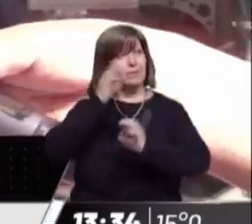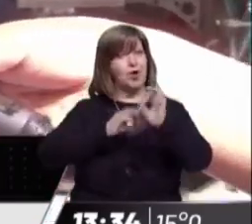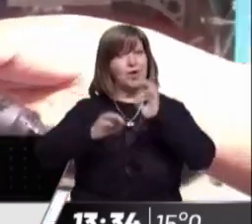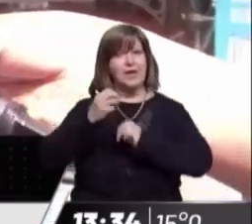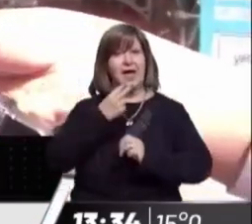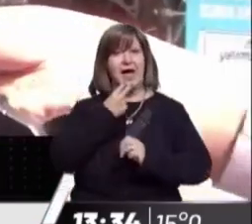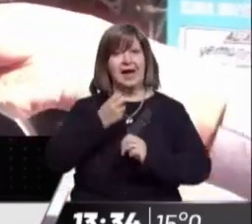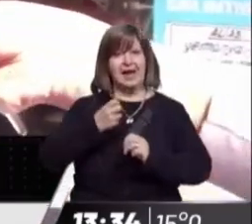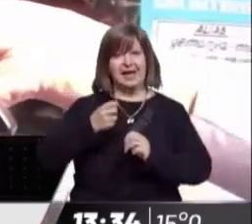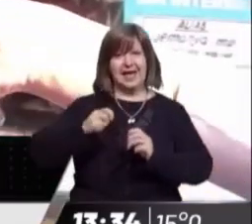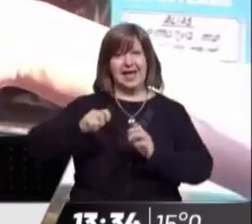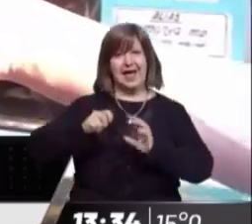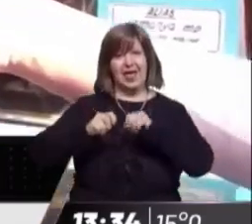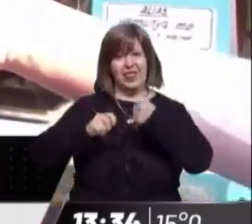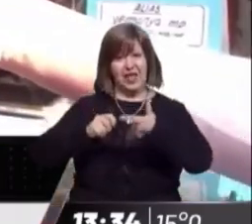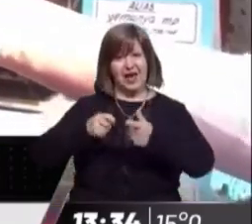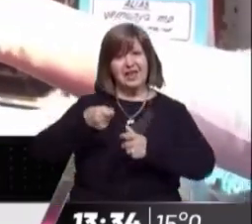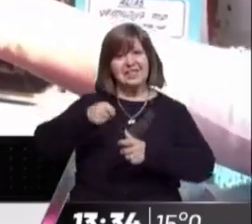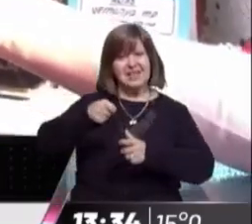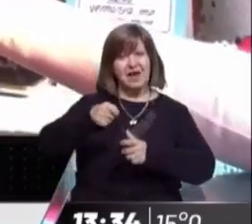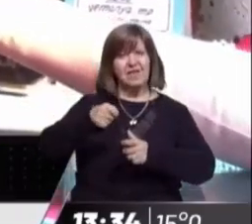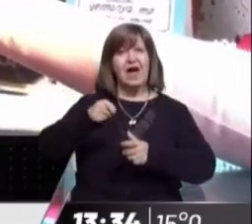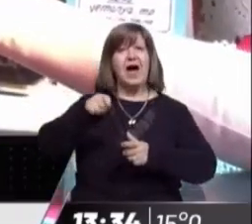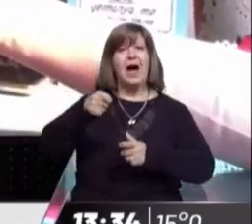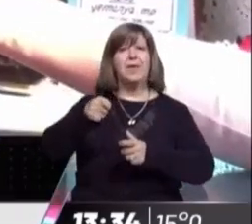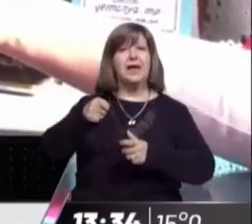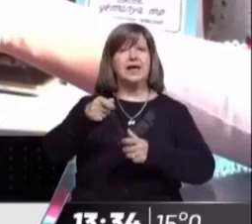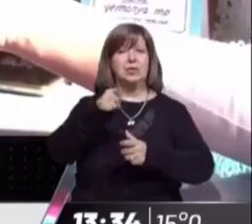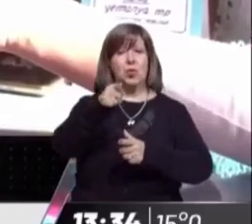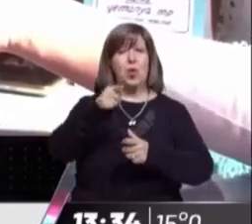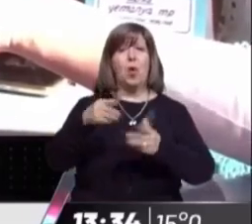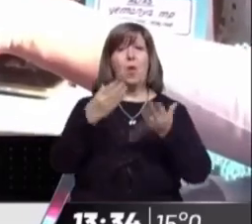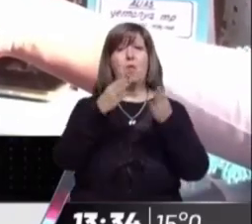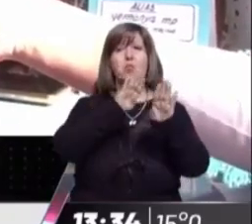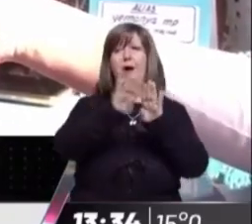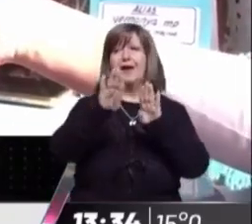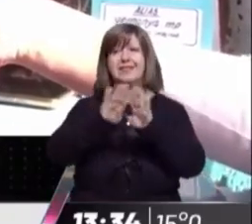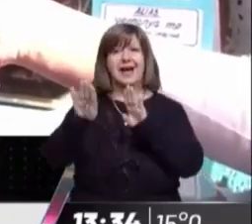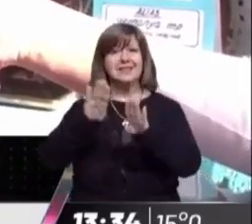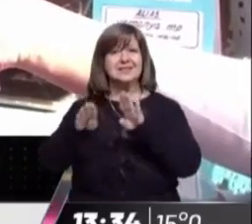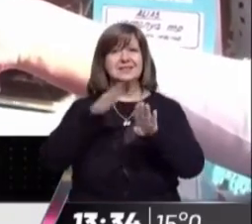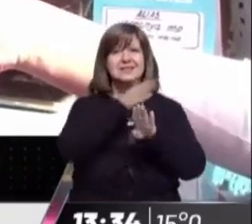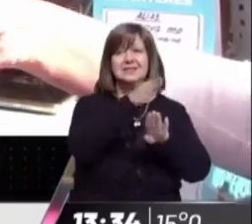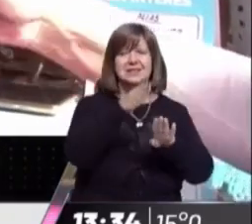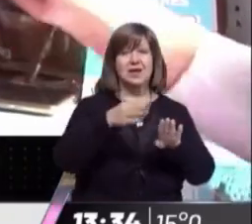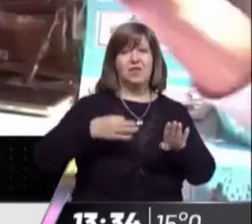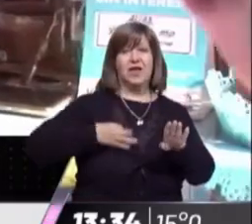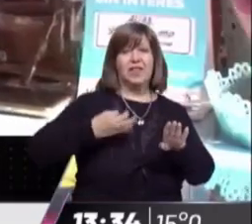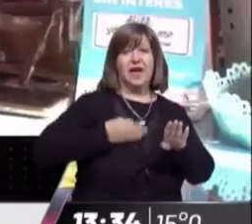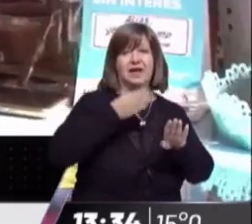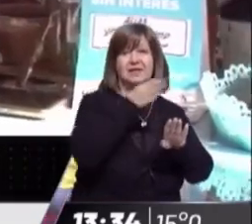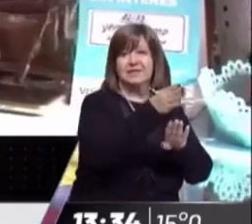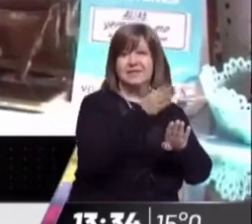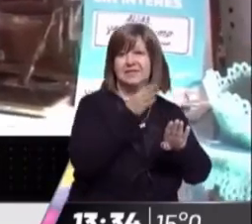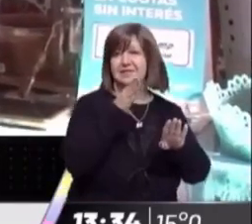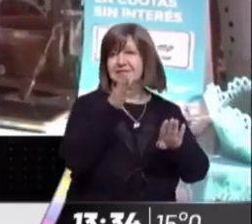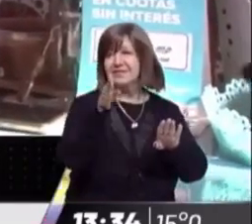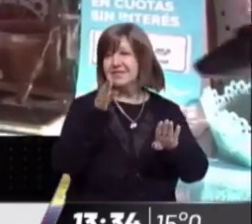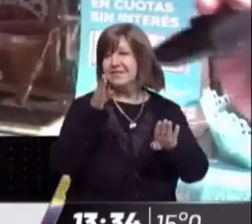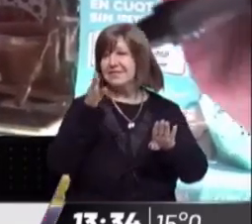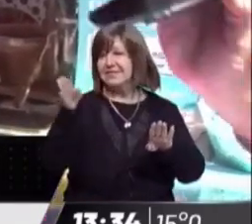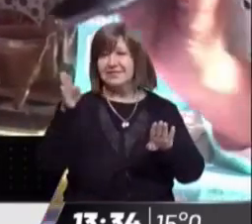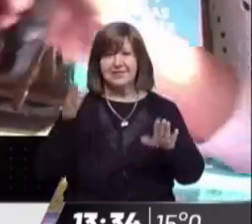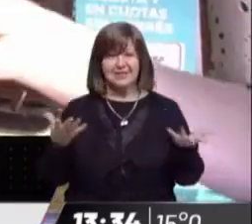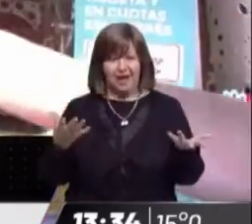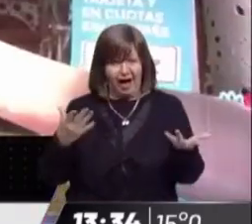de la llave te indica abrí tus propias puertas a tu manera y a como vos lo sentís Ah Me encantó Qué lindo